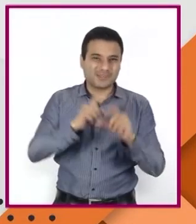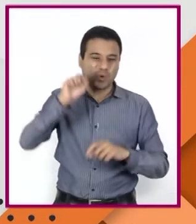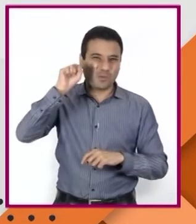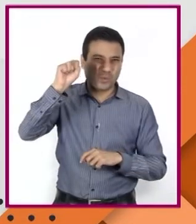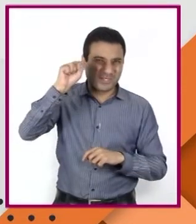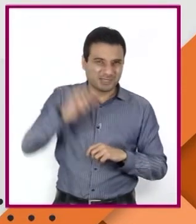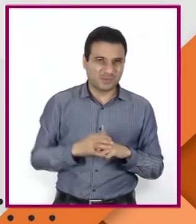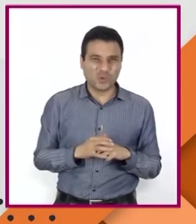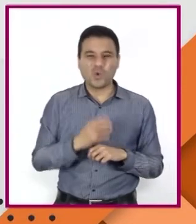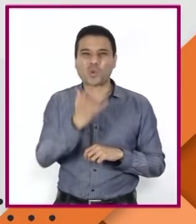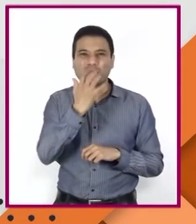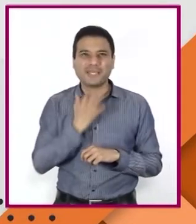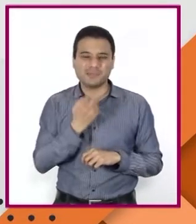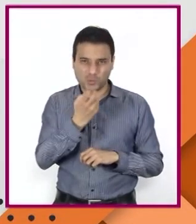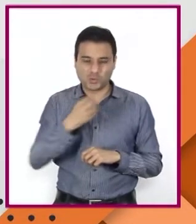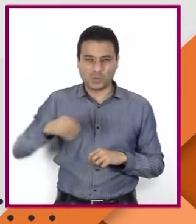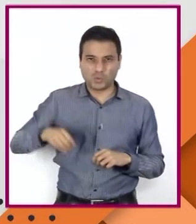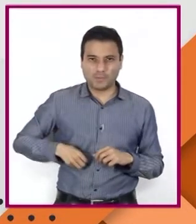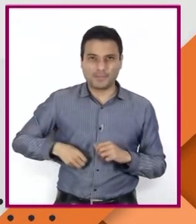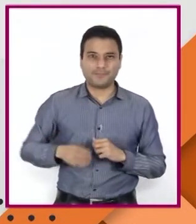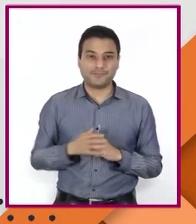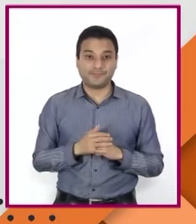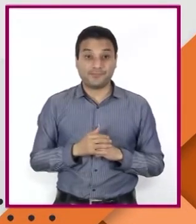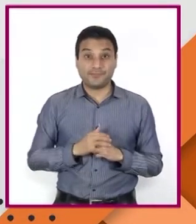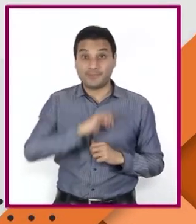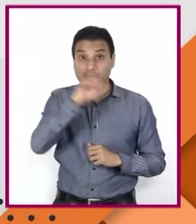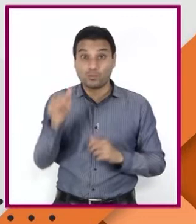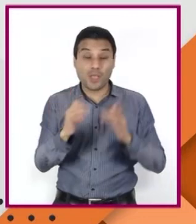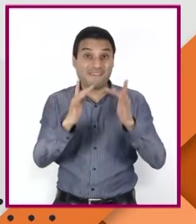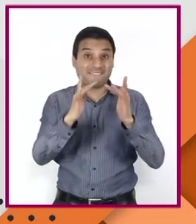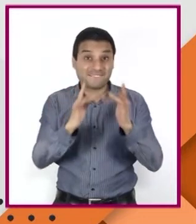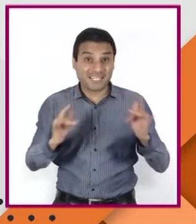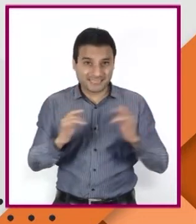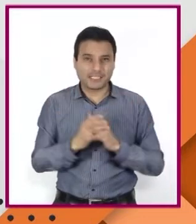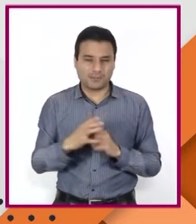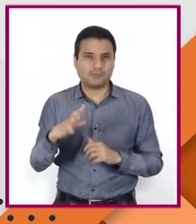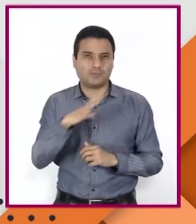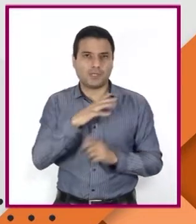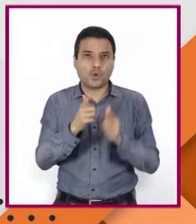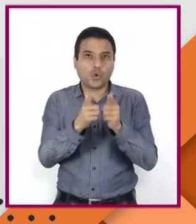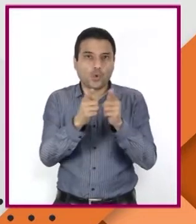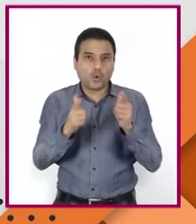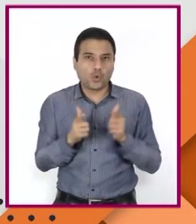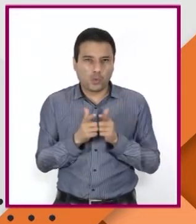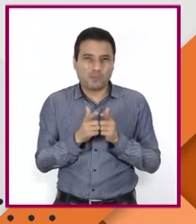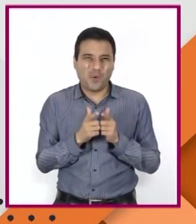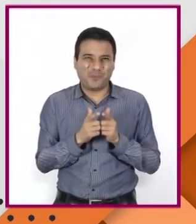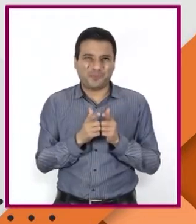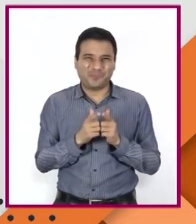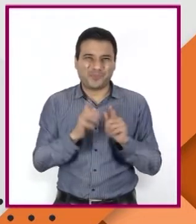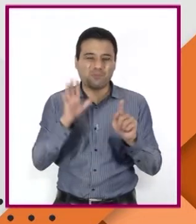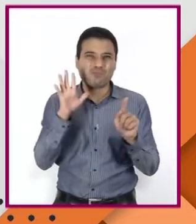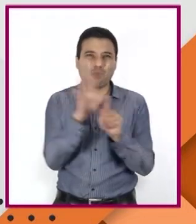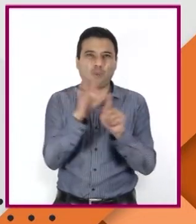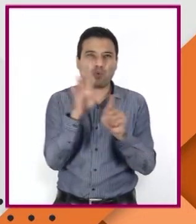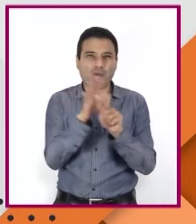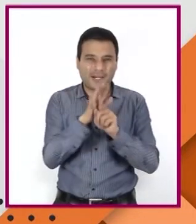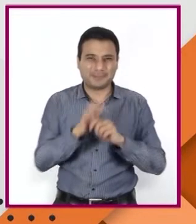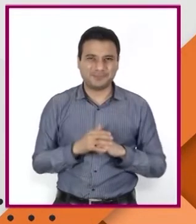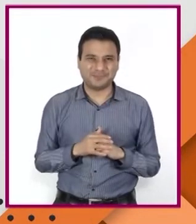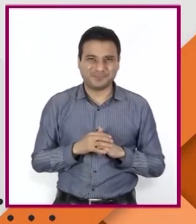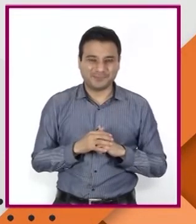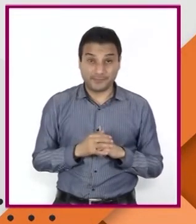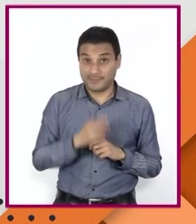En Francia, la crisis permitió el ascenso al poder de un frente popular entre los socialistas y los comunistas,